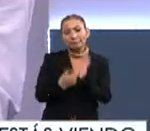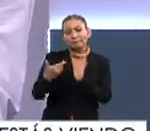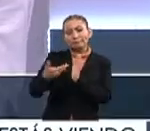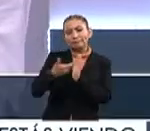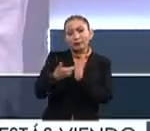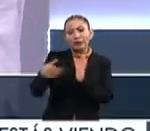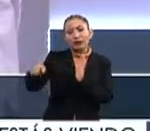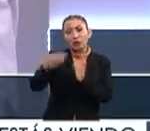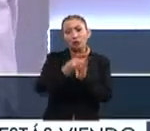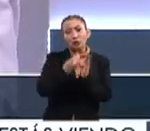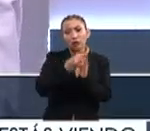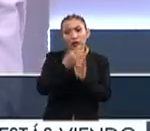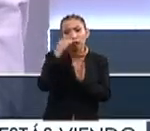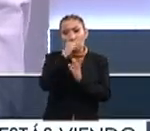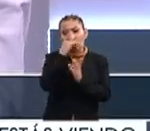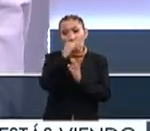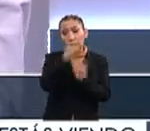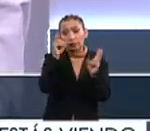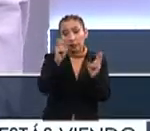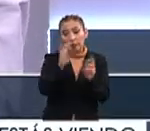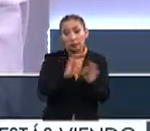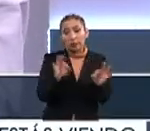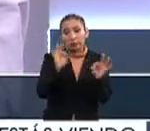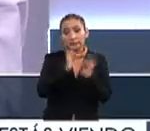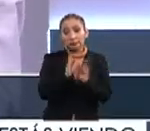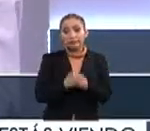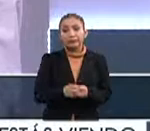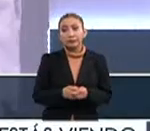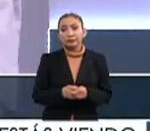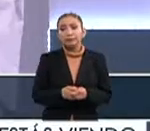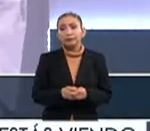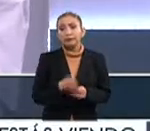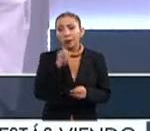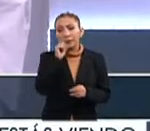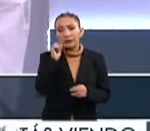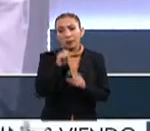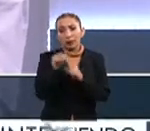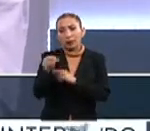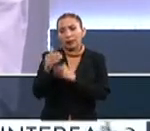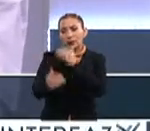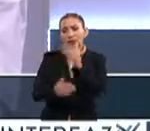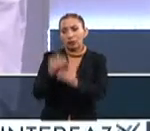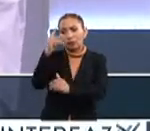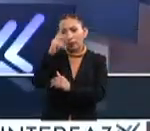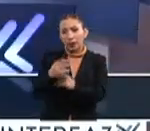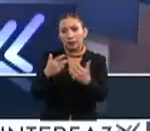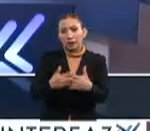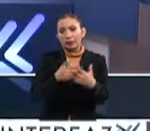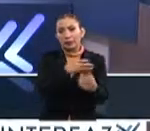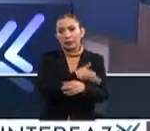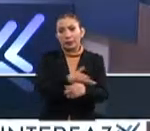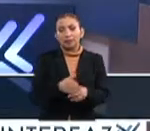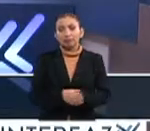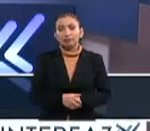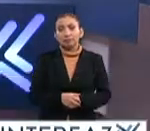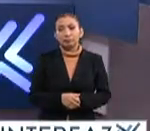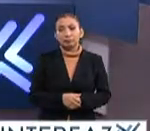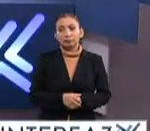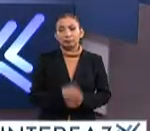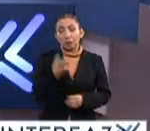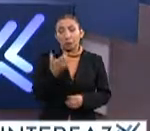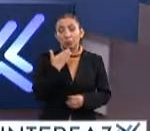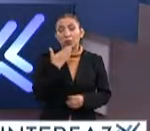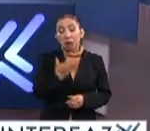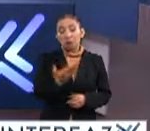la mesa de los cursos gratuitos un tema tan importante que además siempre impacta en el desarrollo del país, ¿no? Las empresas familiares, bueno, pues es